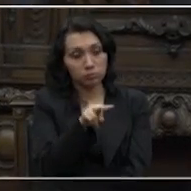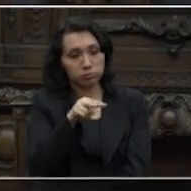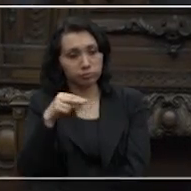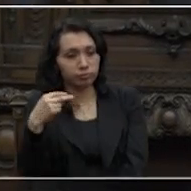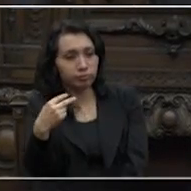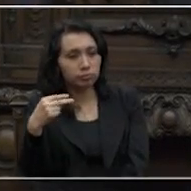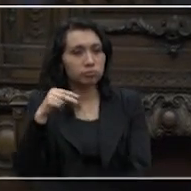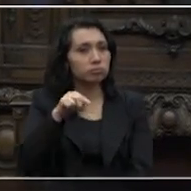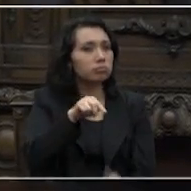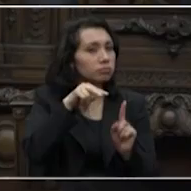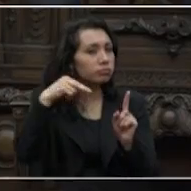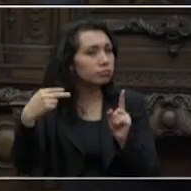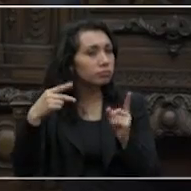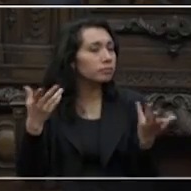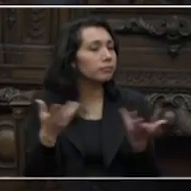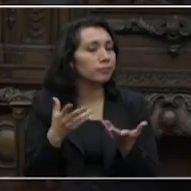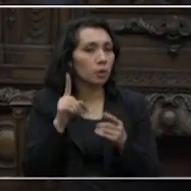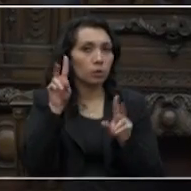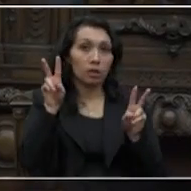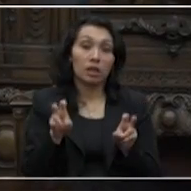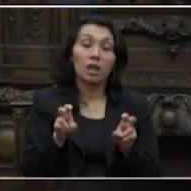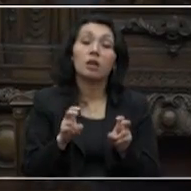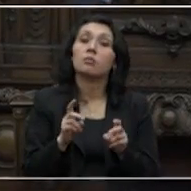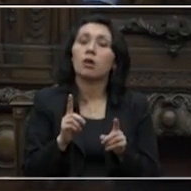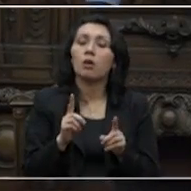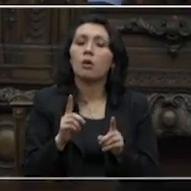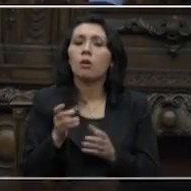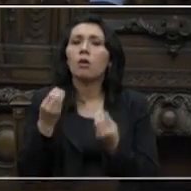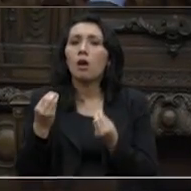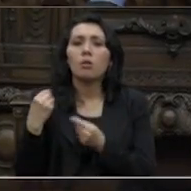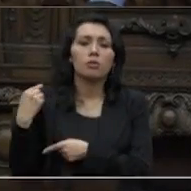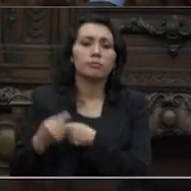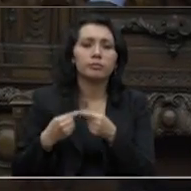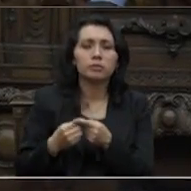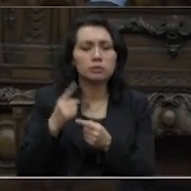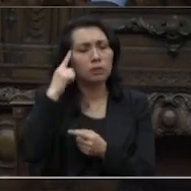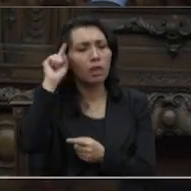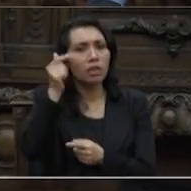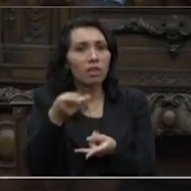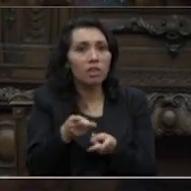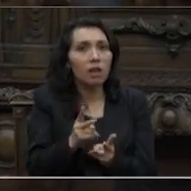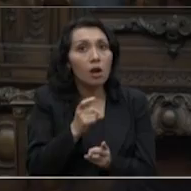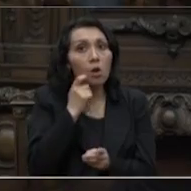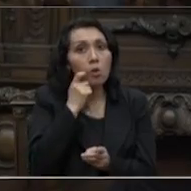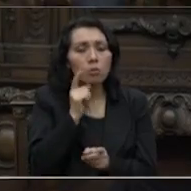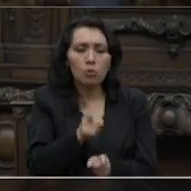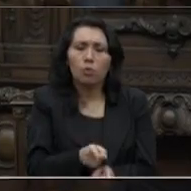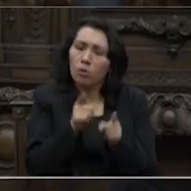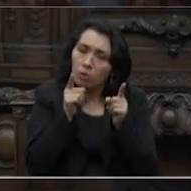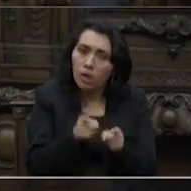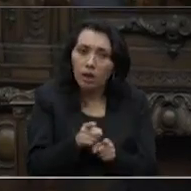tiene que ver con un tema ontológico y epistemológico de los derechos humanos, y dice, usted tiene